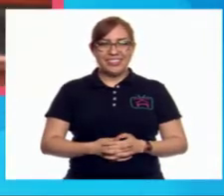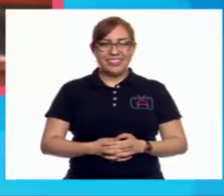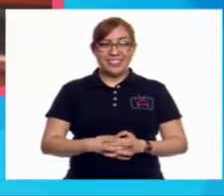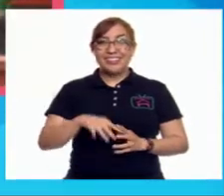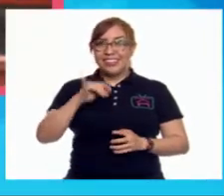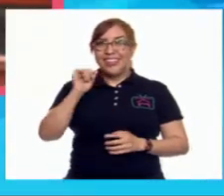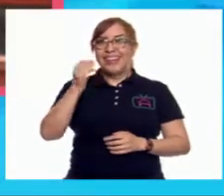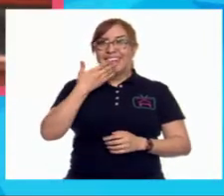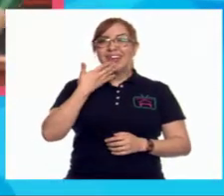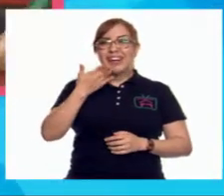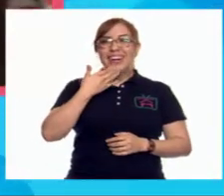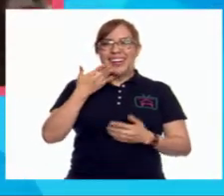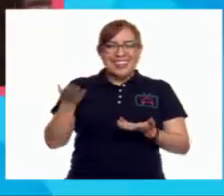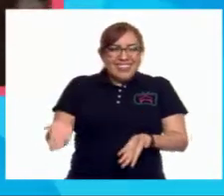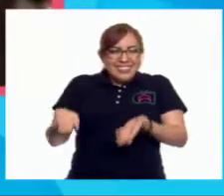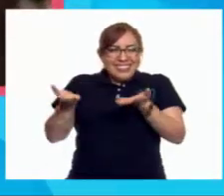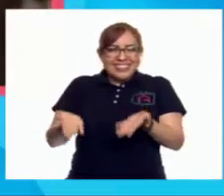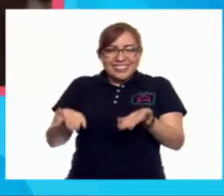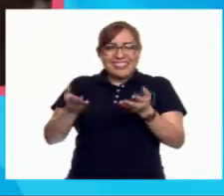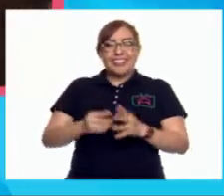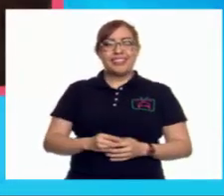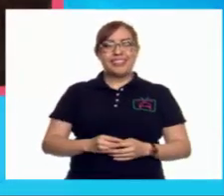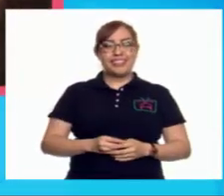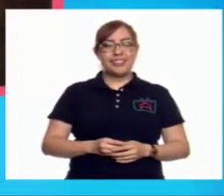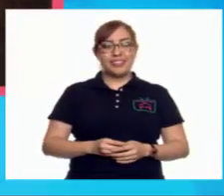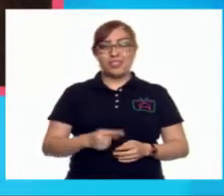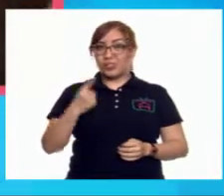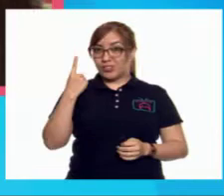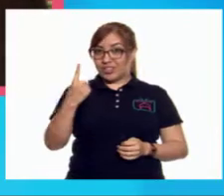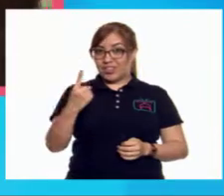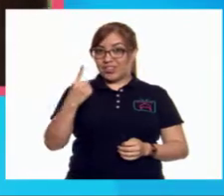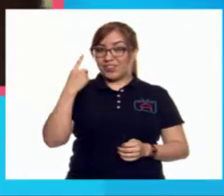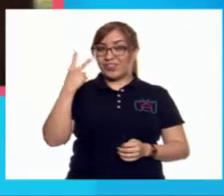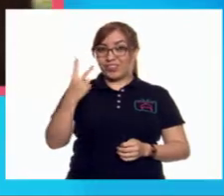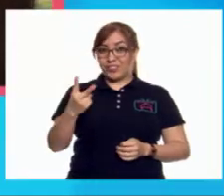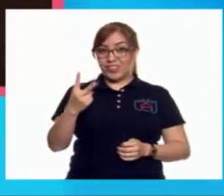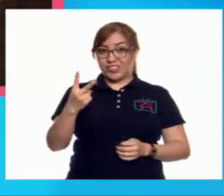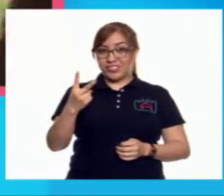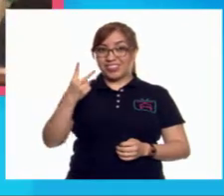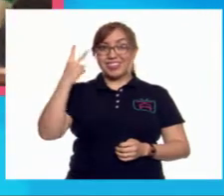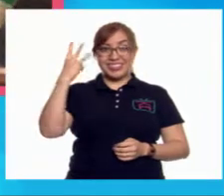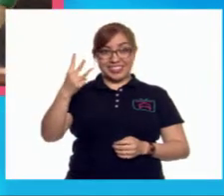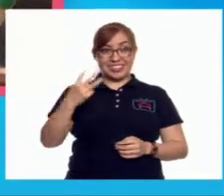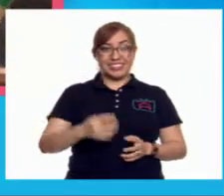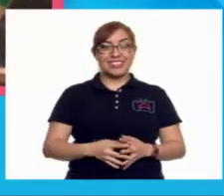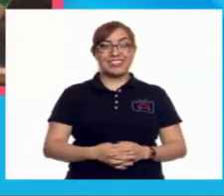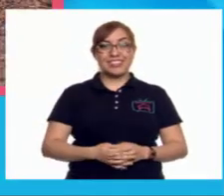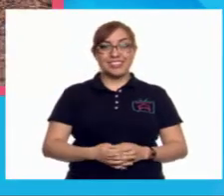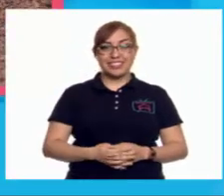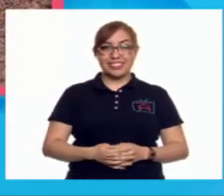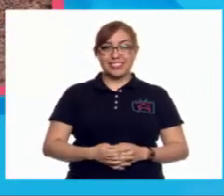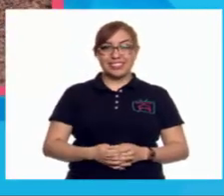¡Muy bien, Alan! ¡Venga! ¡Dale! ¡Dale! ¡Venga, Alan! ¡Venga! Y una, dos y tres.